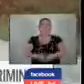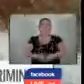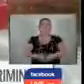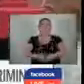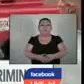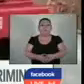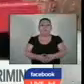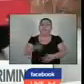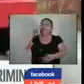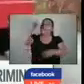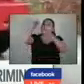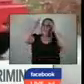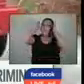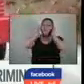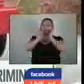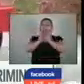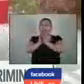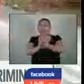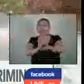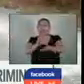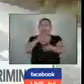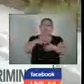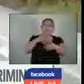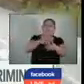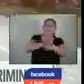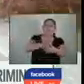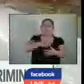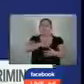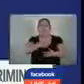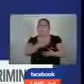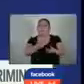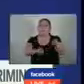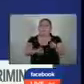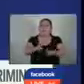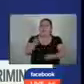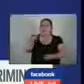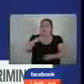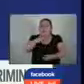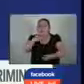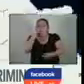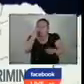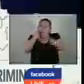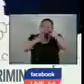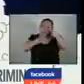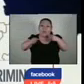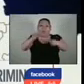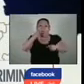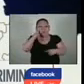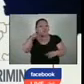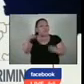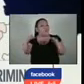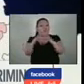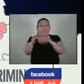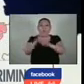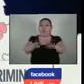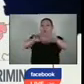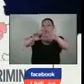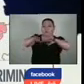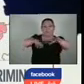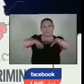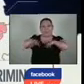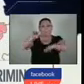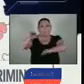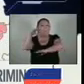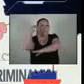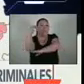Mi viejita santísima, Dios mío, lástima mi carro, mano. Estos gritos de súplica se replicaron en ocho departamentos de Colombia